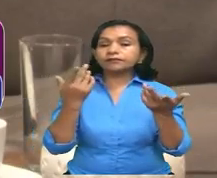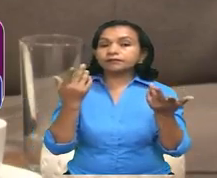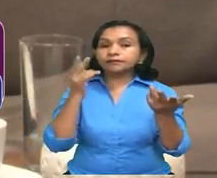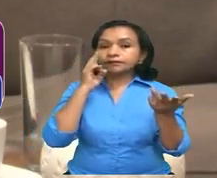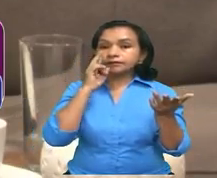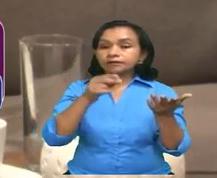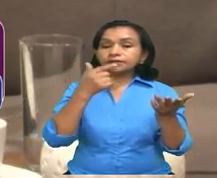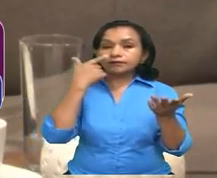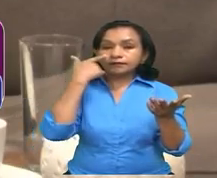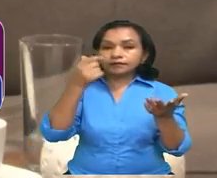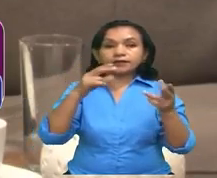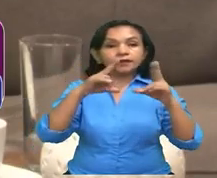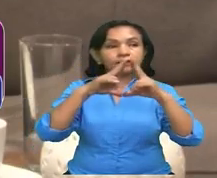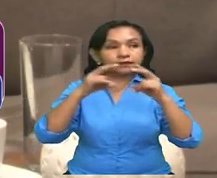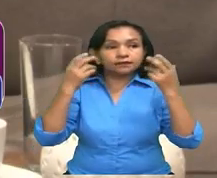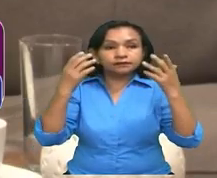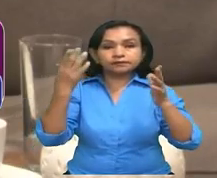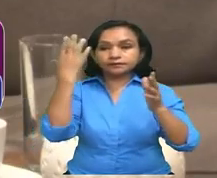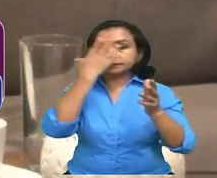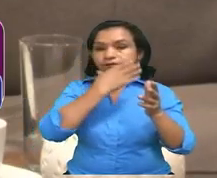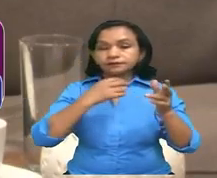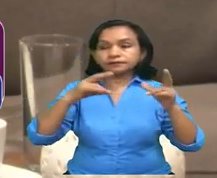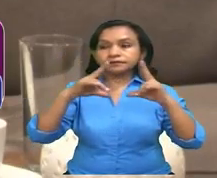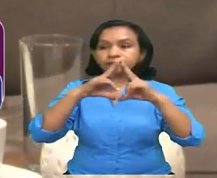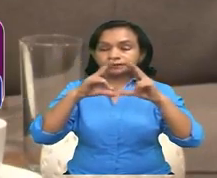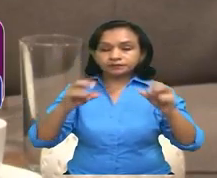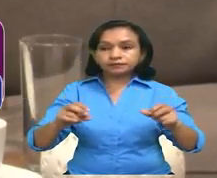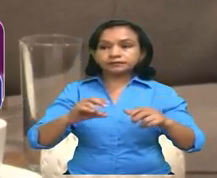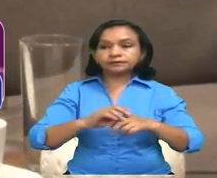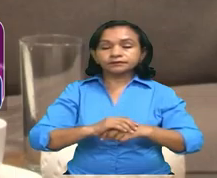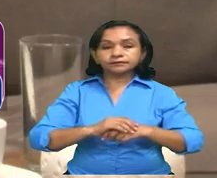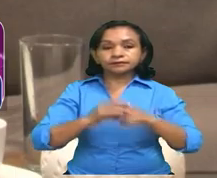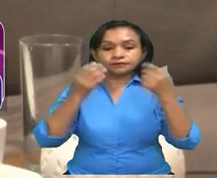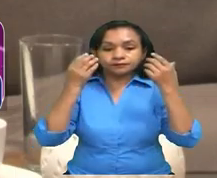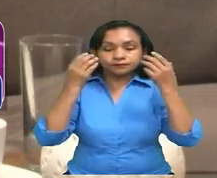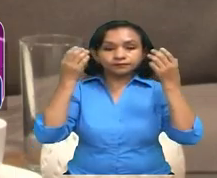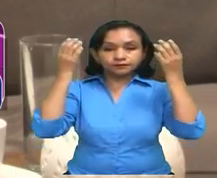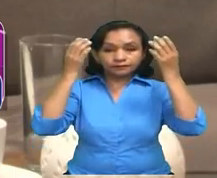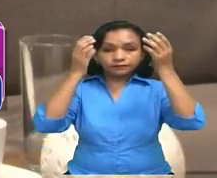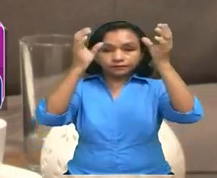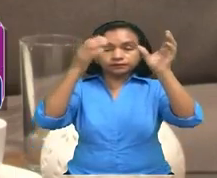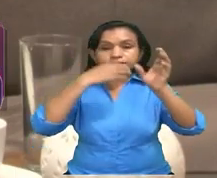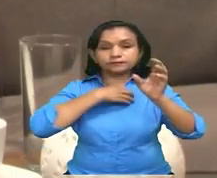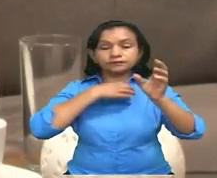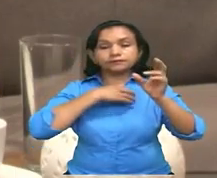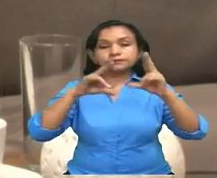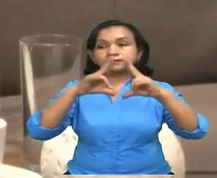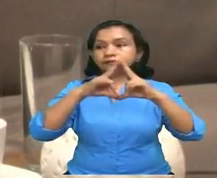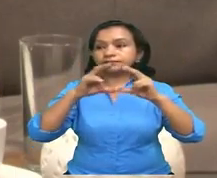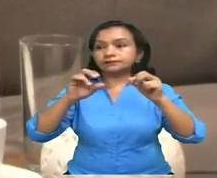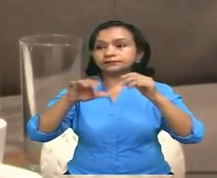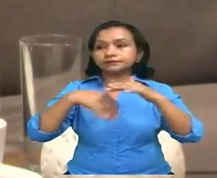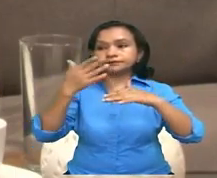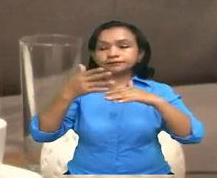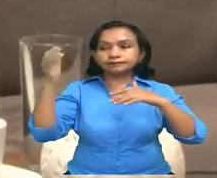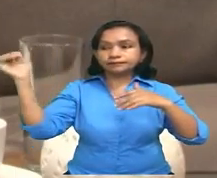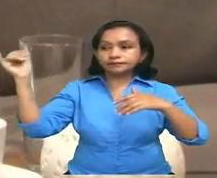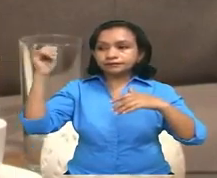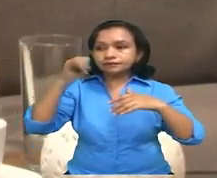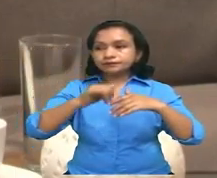ya el lado de León, Chinandega, Estelí, Matagalpa. O sea, quisimos cubrir casi todo el país,